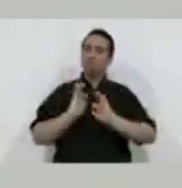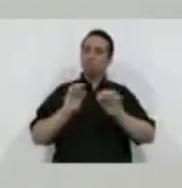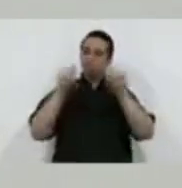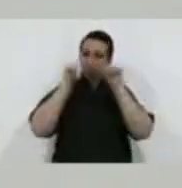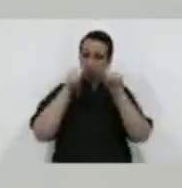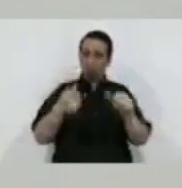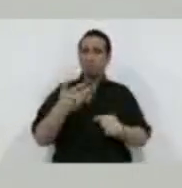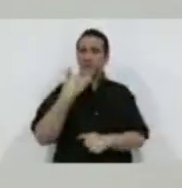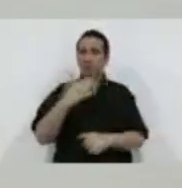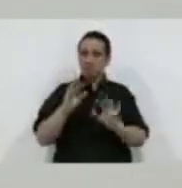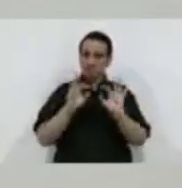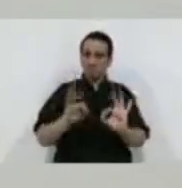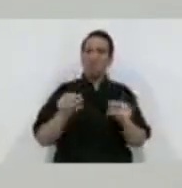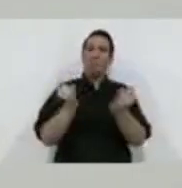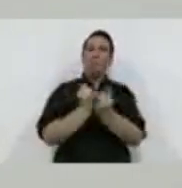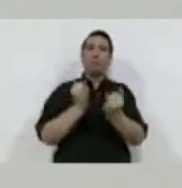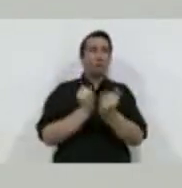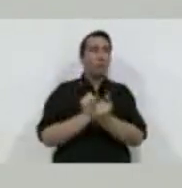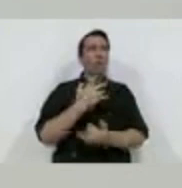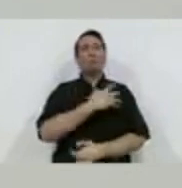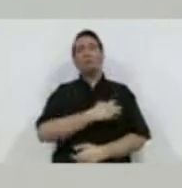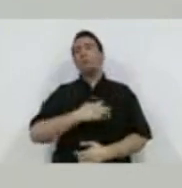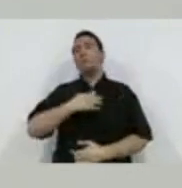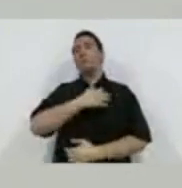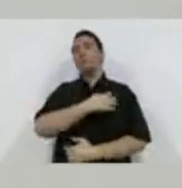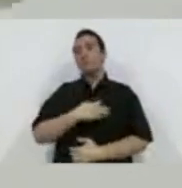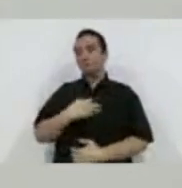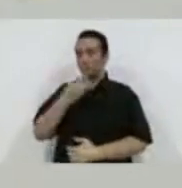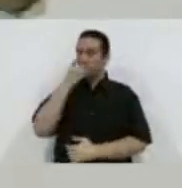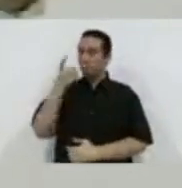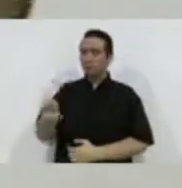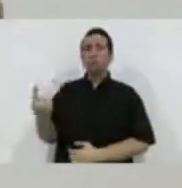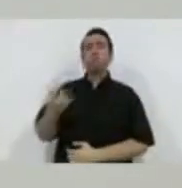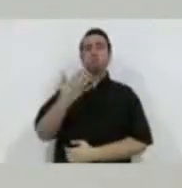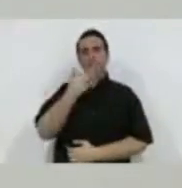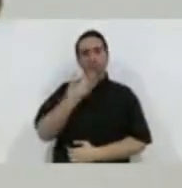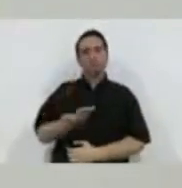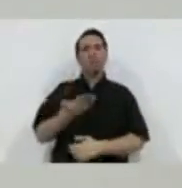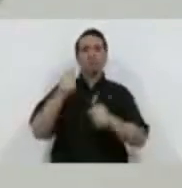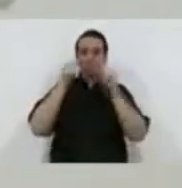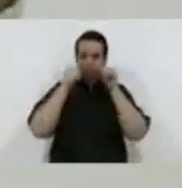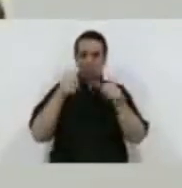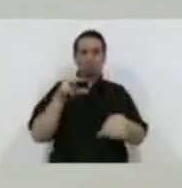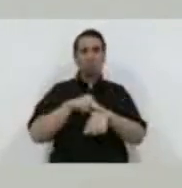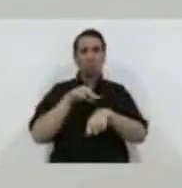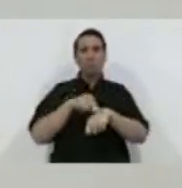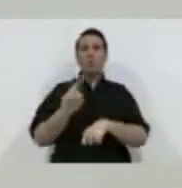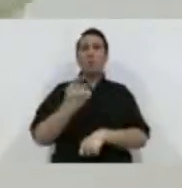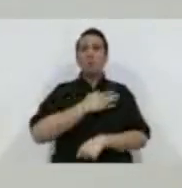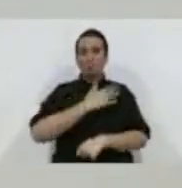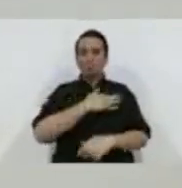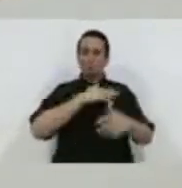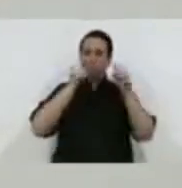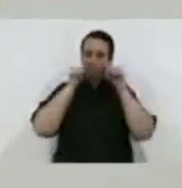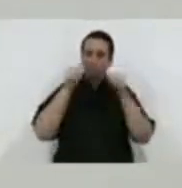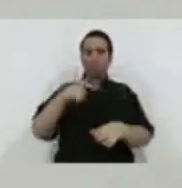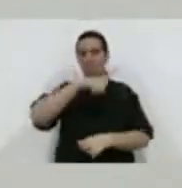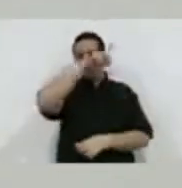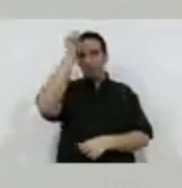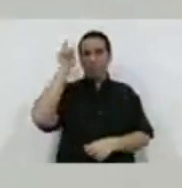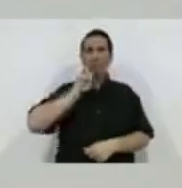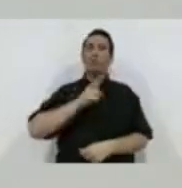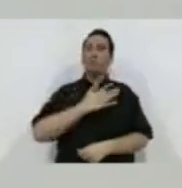atendieron bien, sino que se vaya contenta de decir qué bien me atendió el doctor, qué bien me atendió la enfermera, qué buena onda